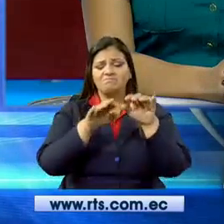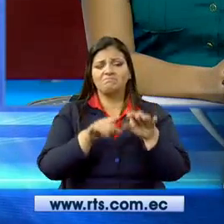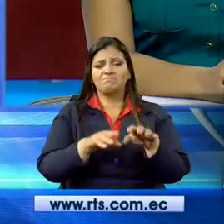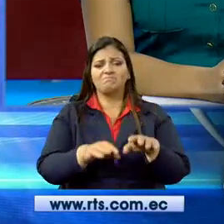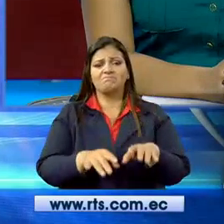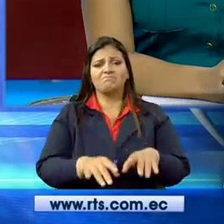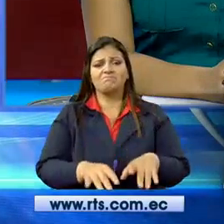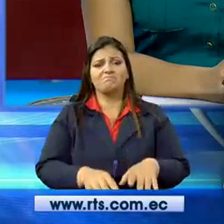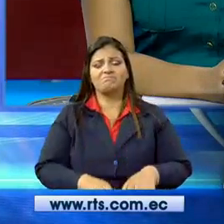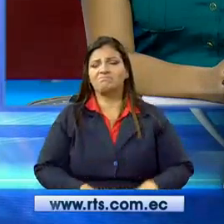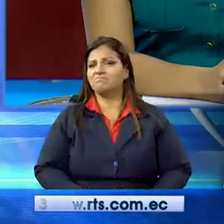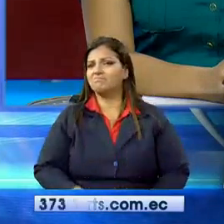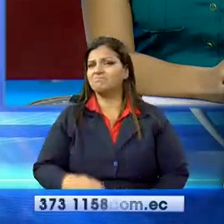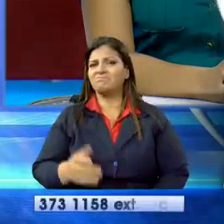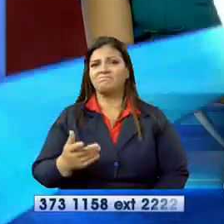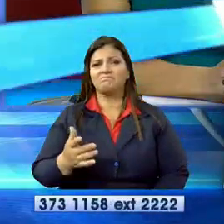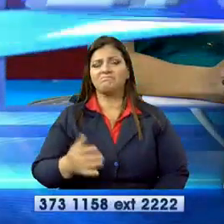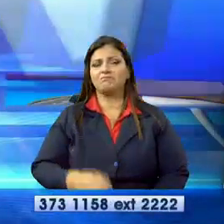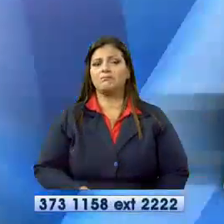Aquí en la avenida Las Aguas